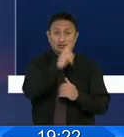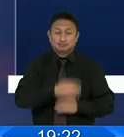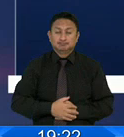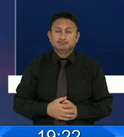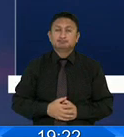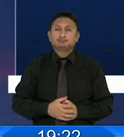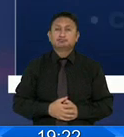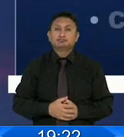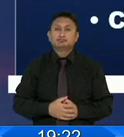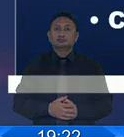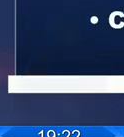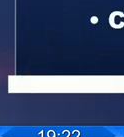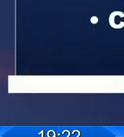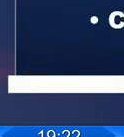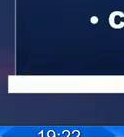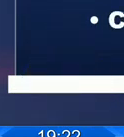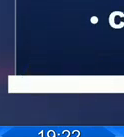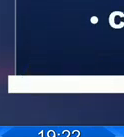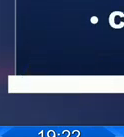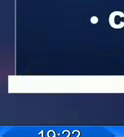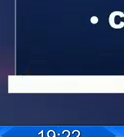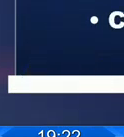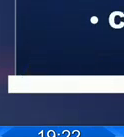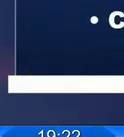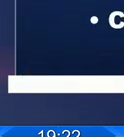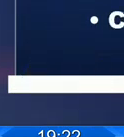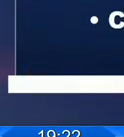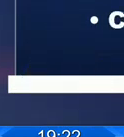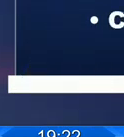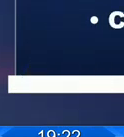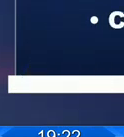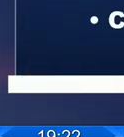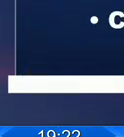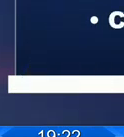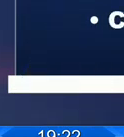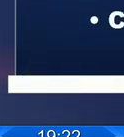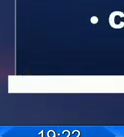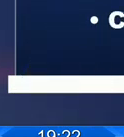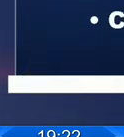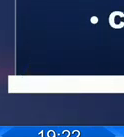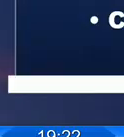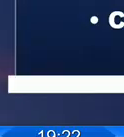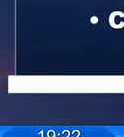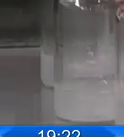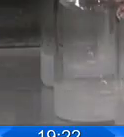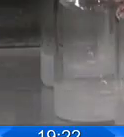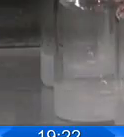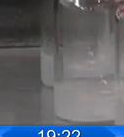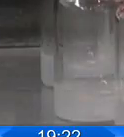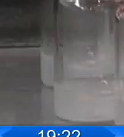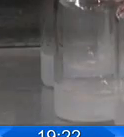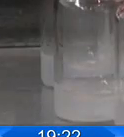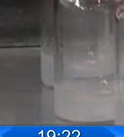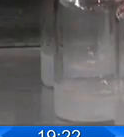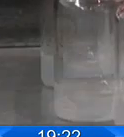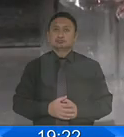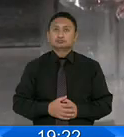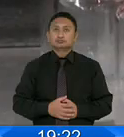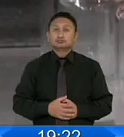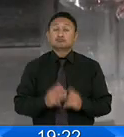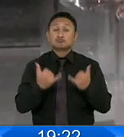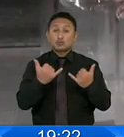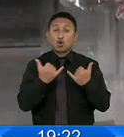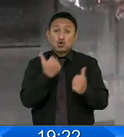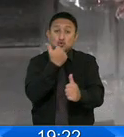Ecuador, México, Panamá y Bolivia. Países que ofrecen diariamente datos actualizados. Por el momento, la vacuna predominante en la